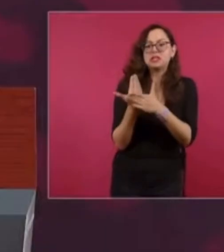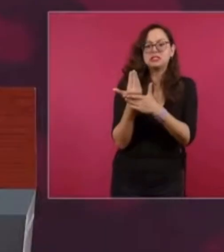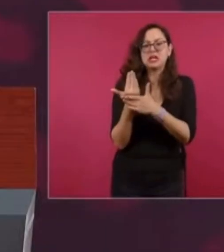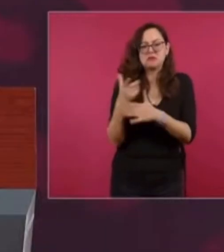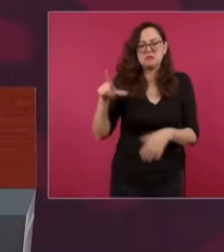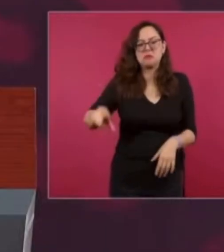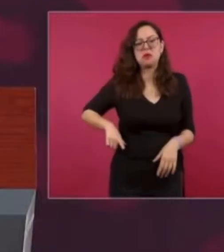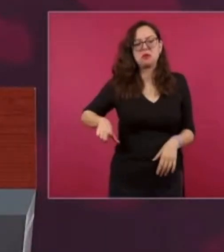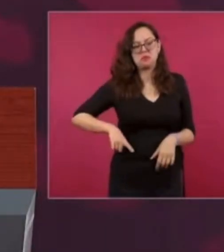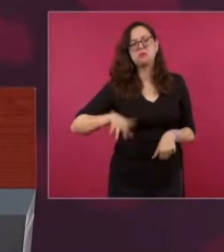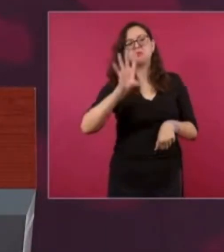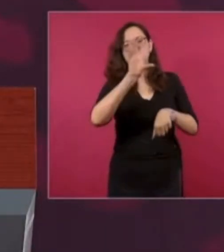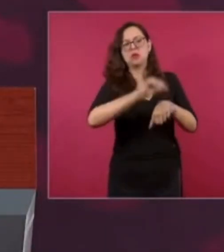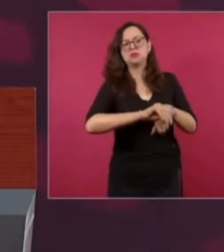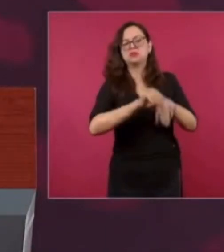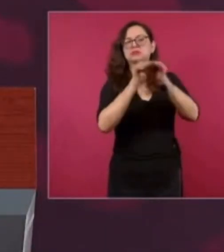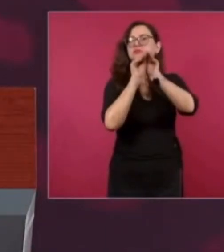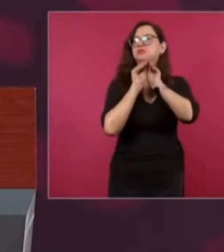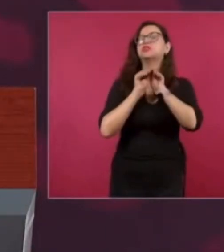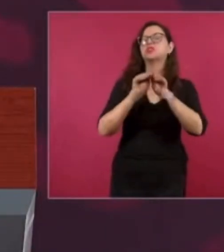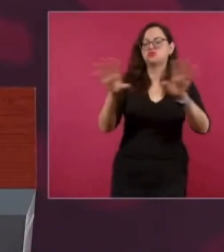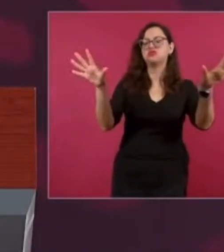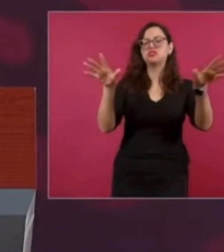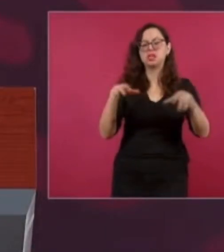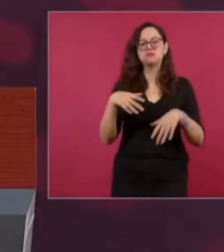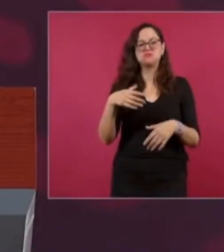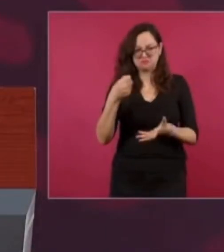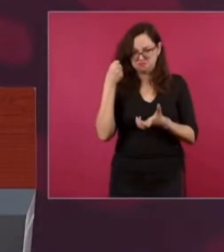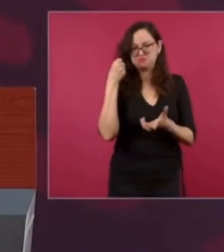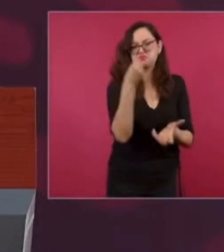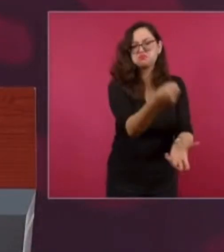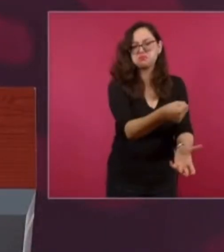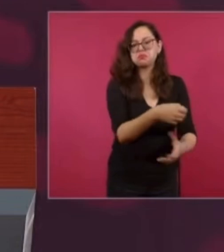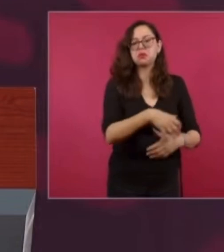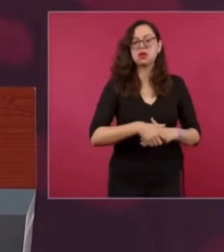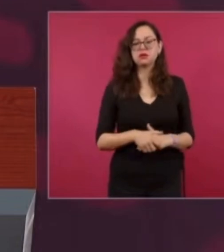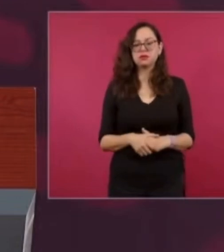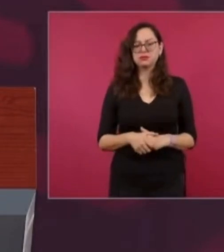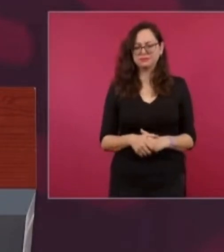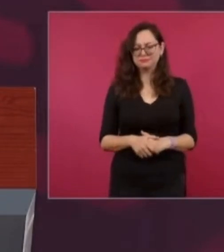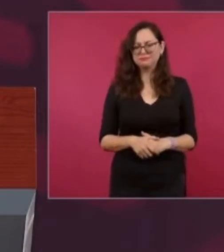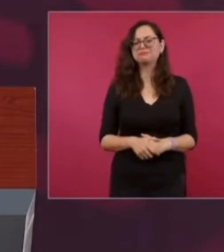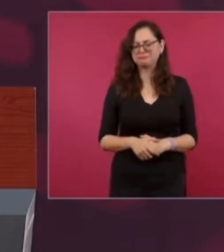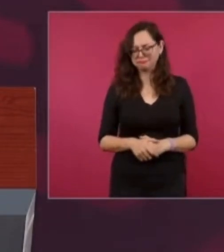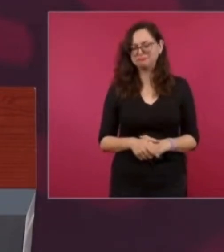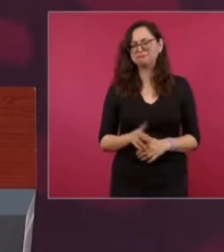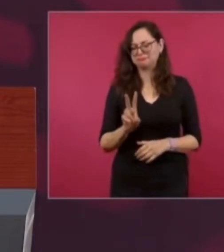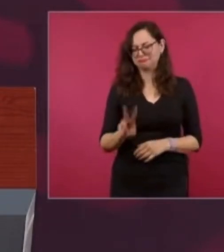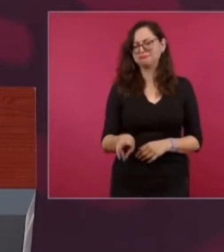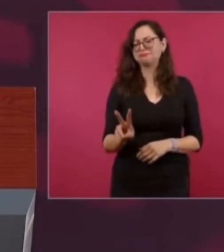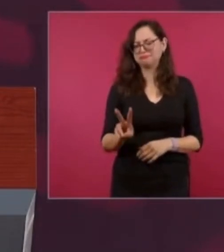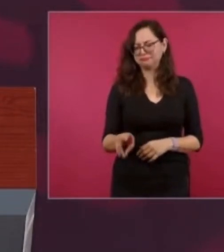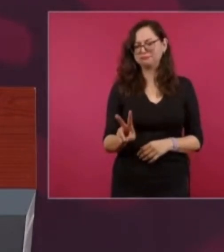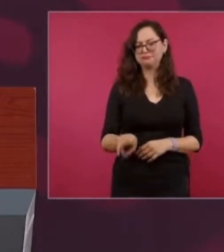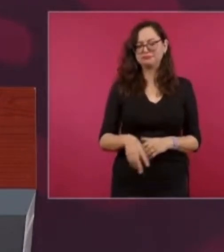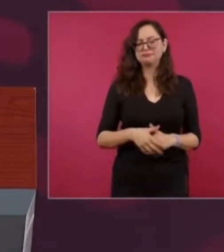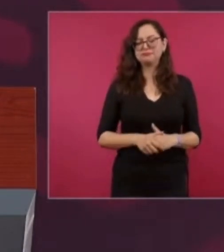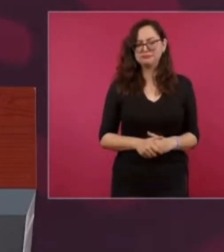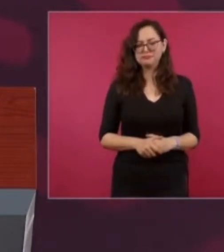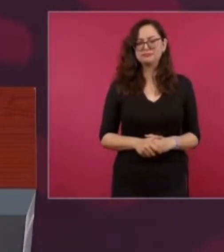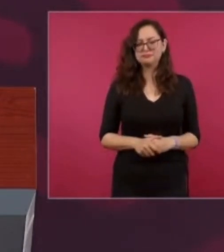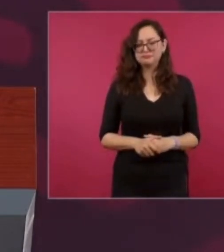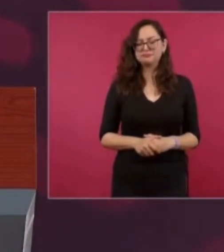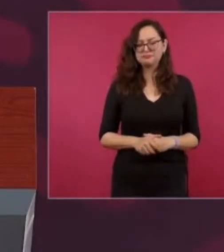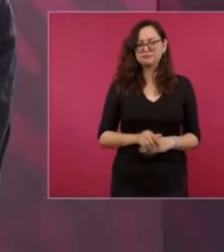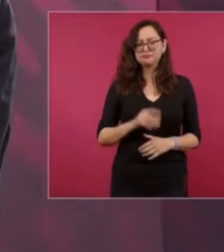todos los mexicanos, que se creen unos privilegiados y ahora se quejan porque ahora tienen que chingarle para